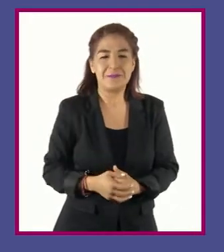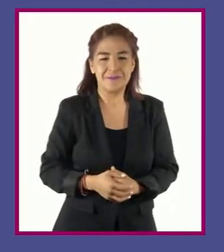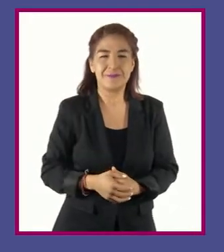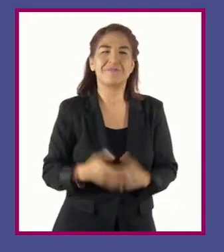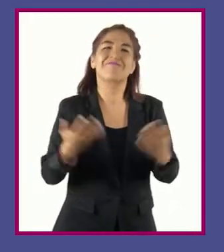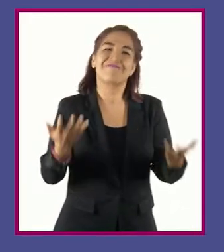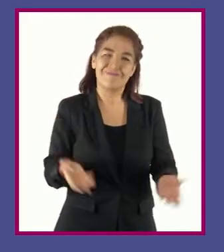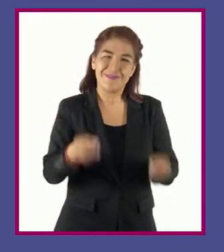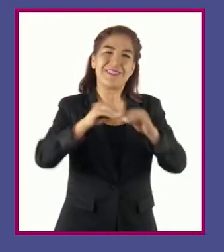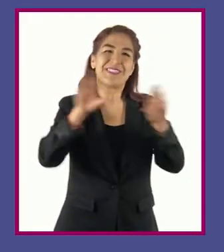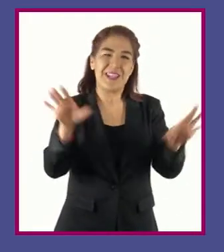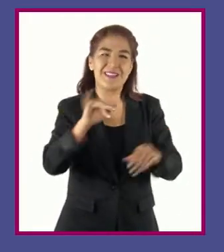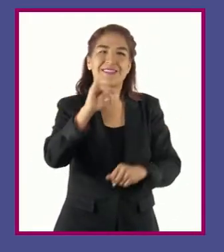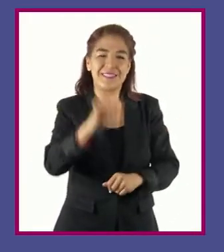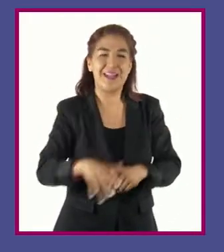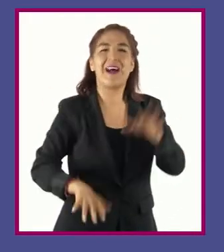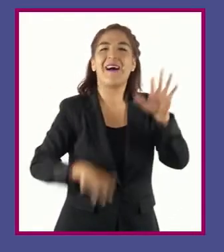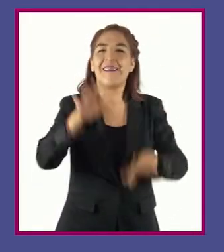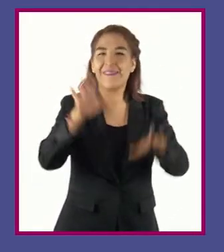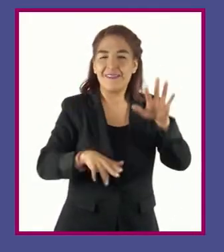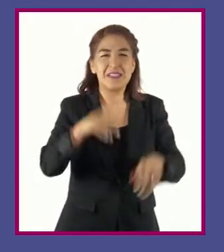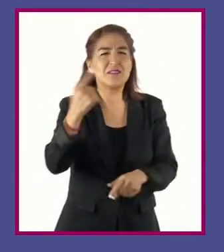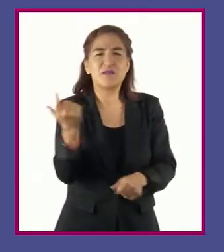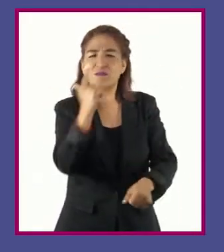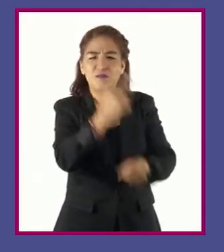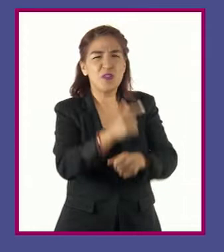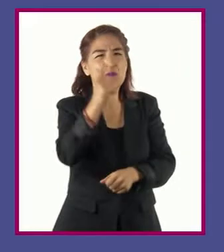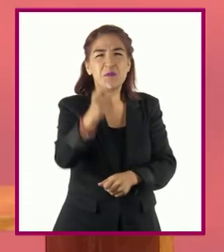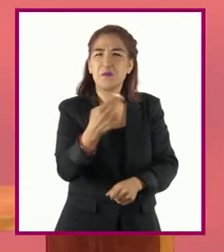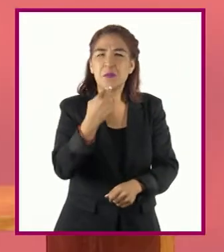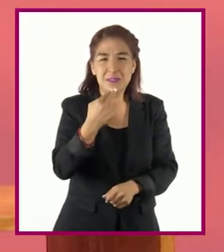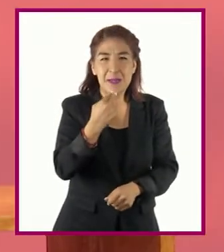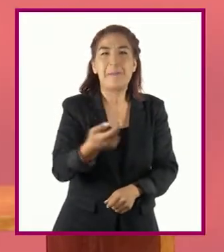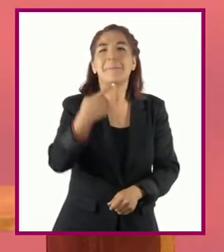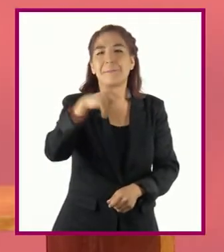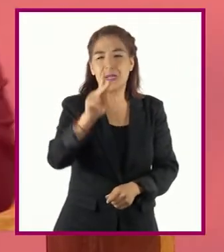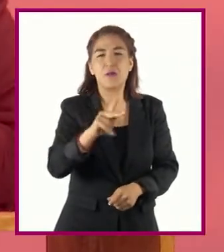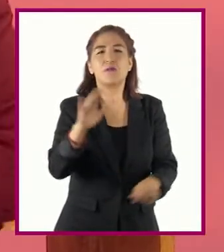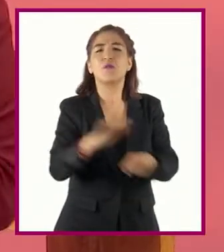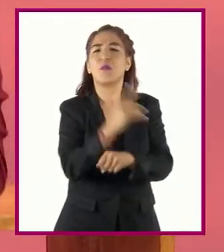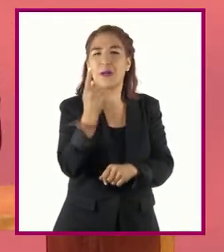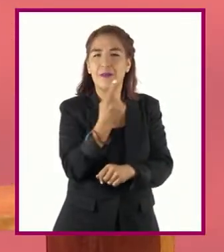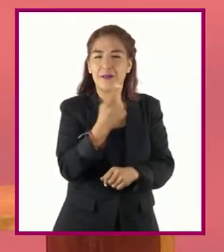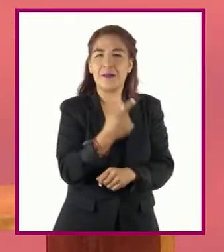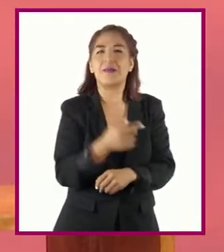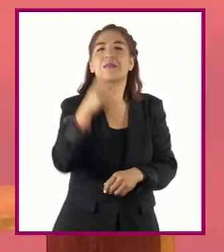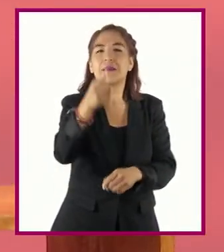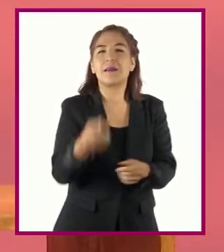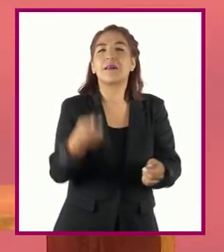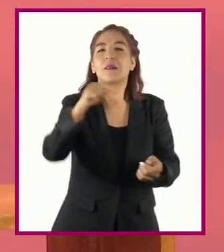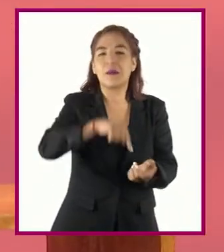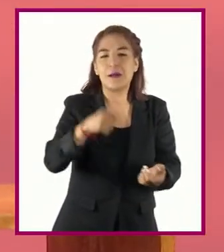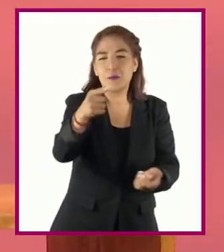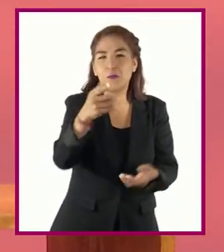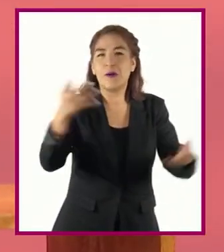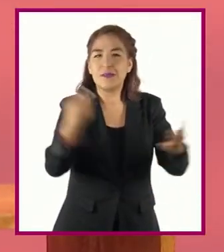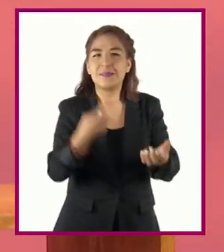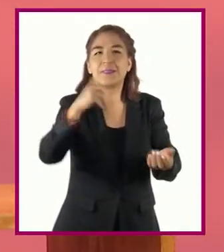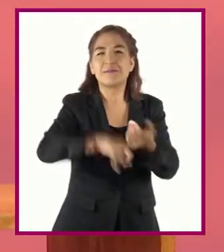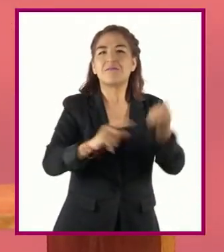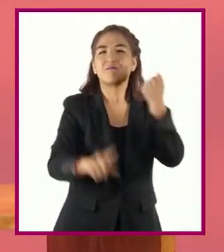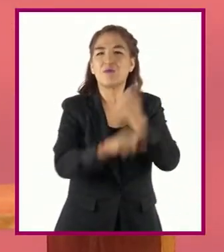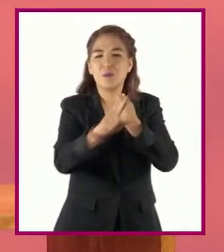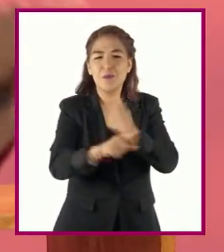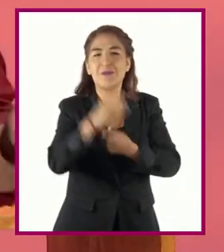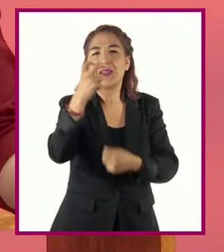Claro, a veces los usamos sin darnos cuenta, pero sirven justamente para introducir algo que causa conflicto con lo